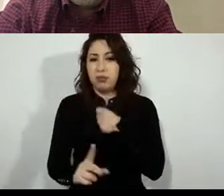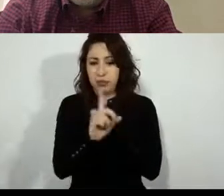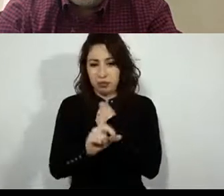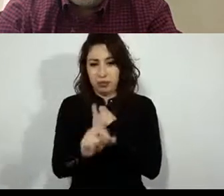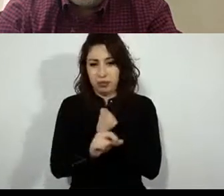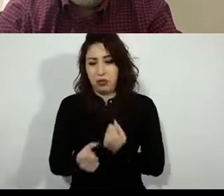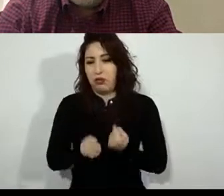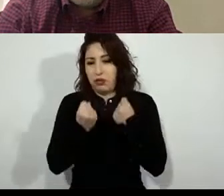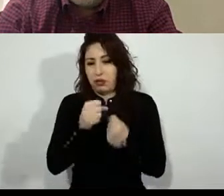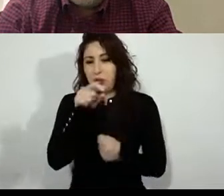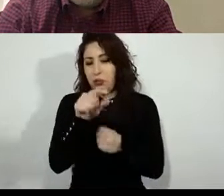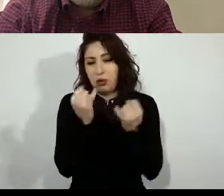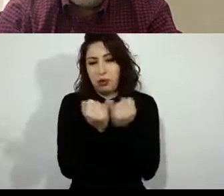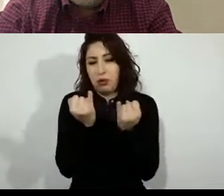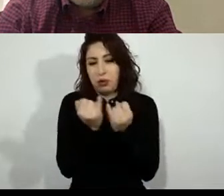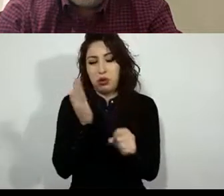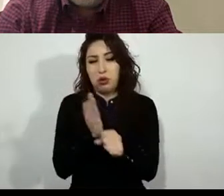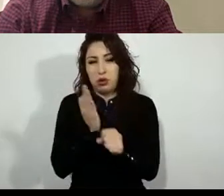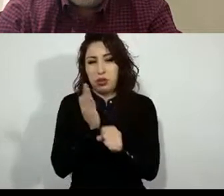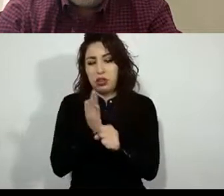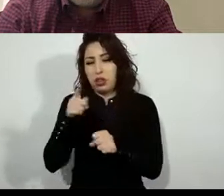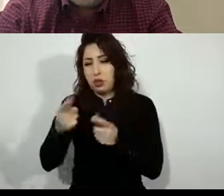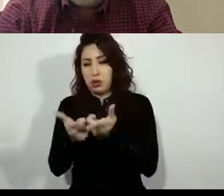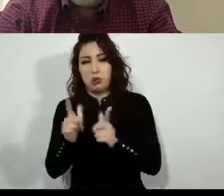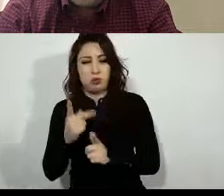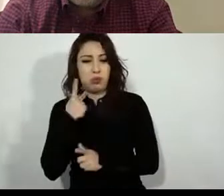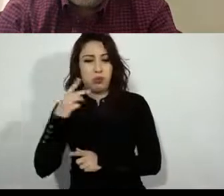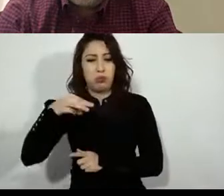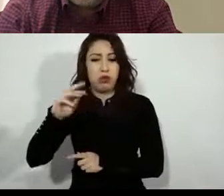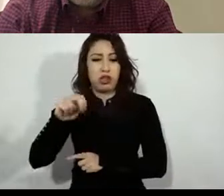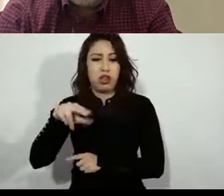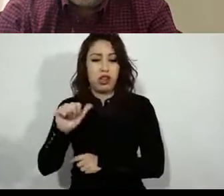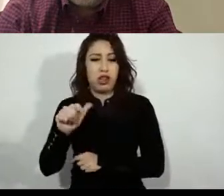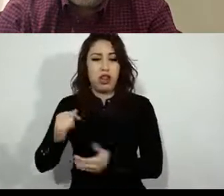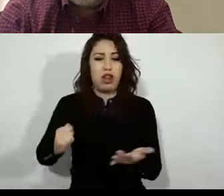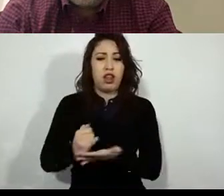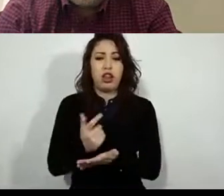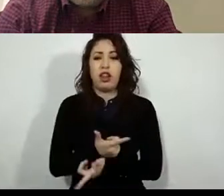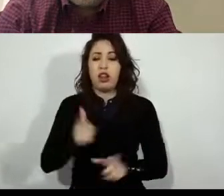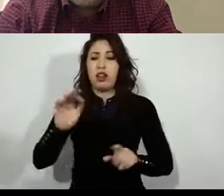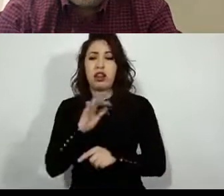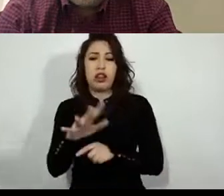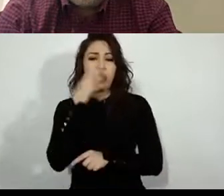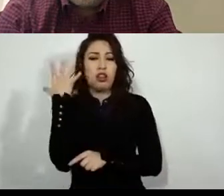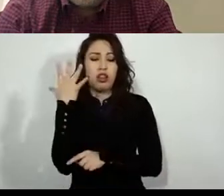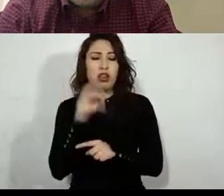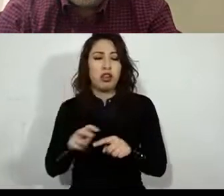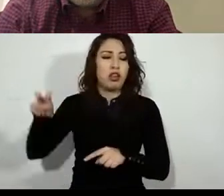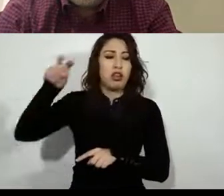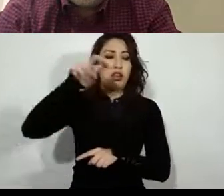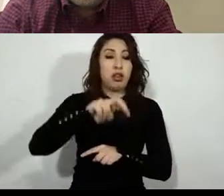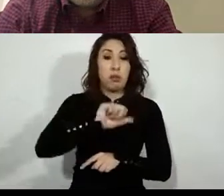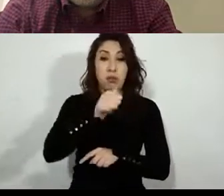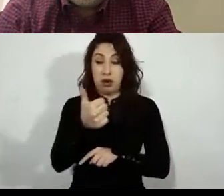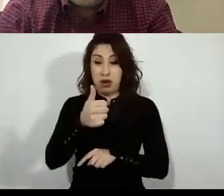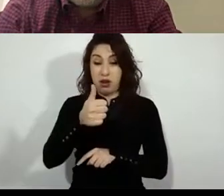se tiene el poder y la mayoría lo hizo así, pero algún día alguien va a revisar estos